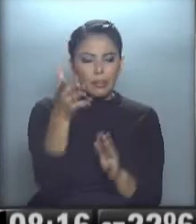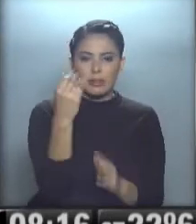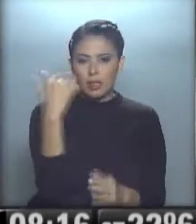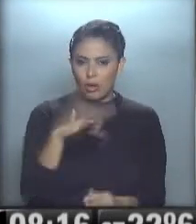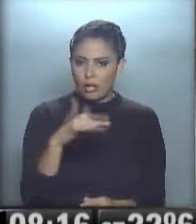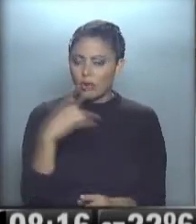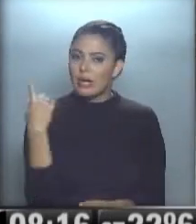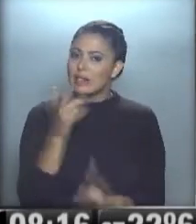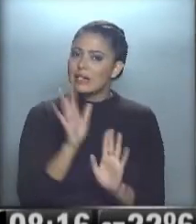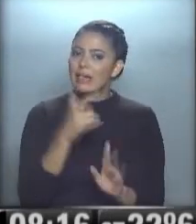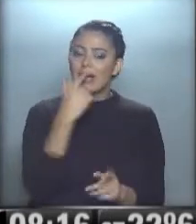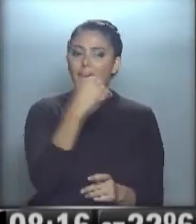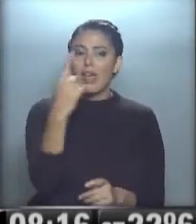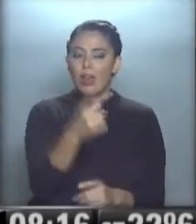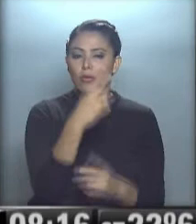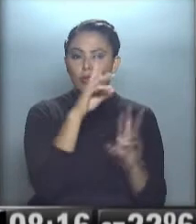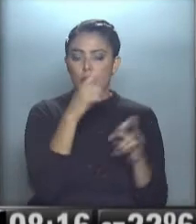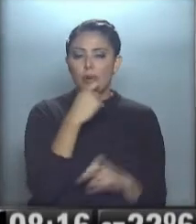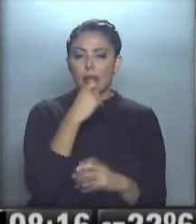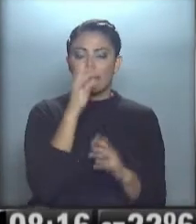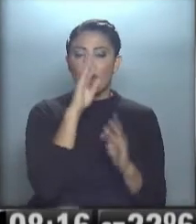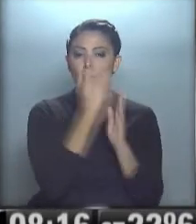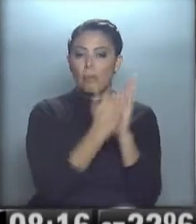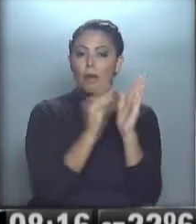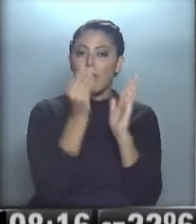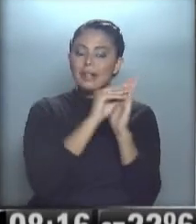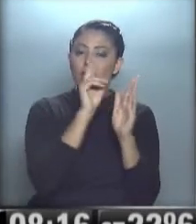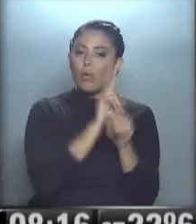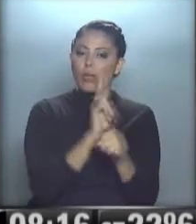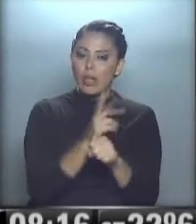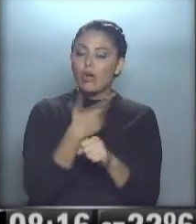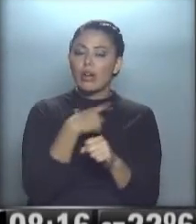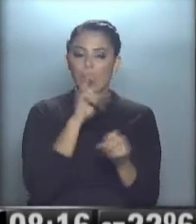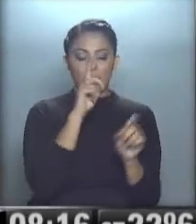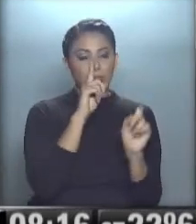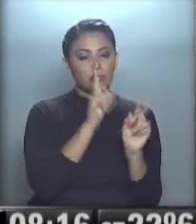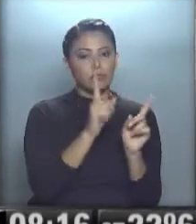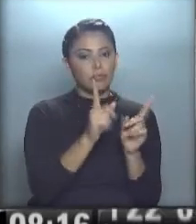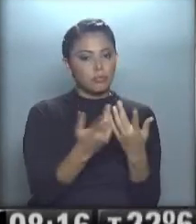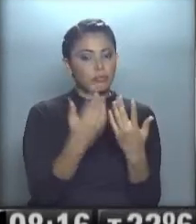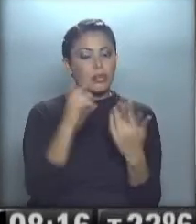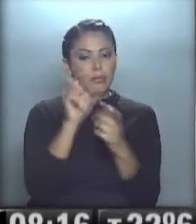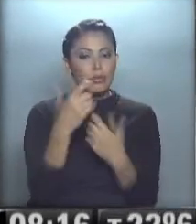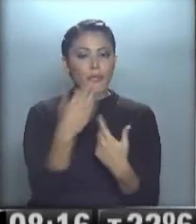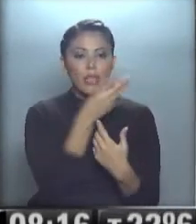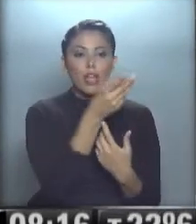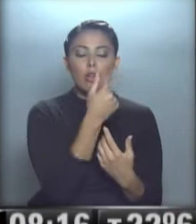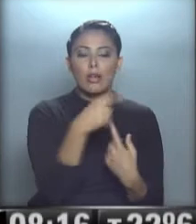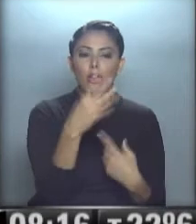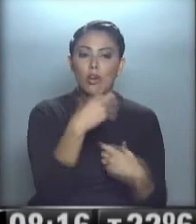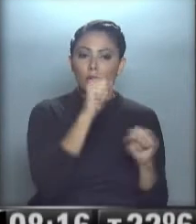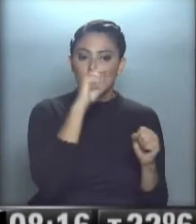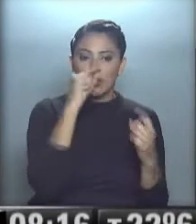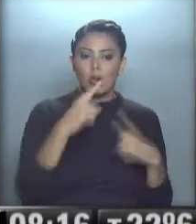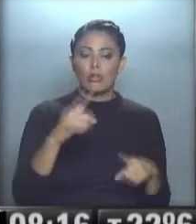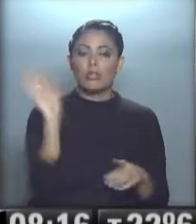en todas las cadenas de valor, lo mismo que la preservación de precios cuidados para que tenga precios y bienes en la cantidad disponible en las redes